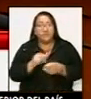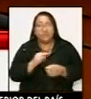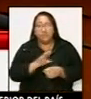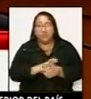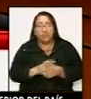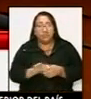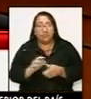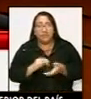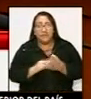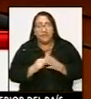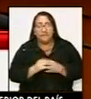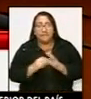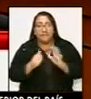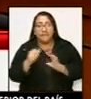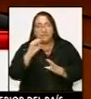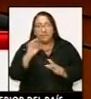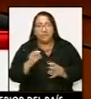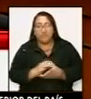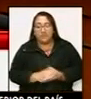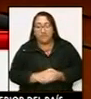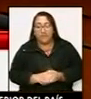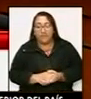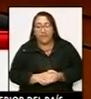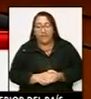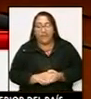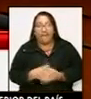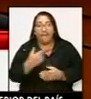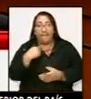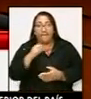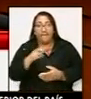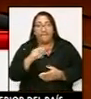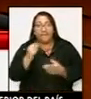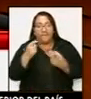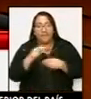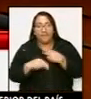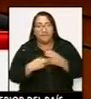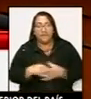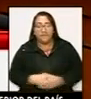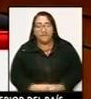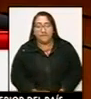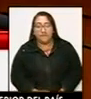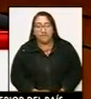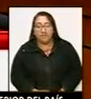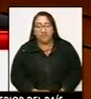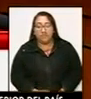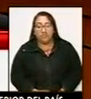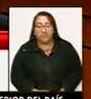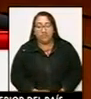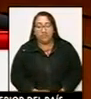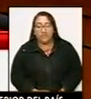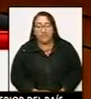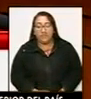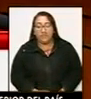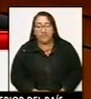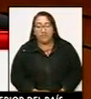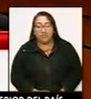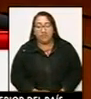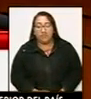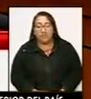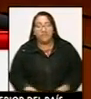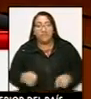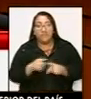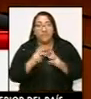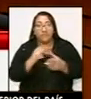presidente, el 6% que señala el acuerdo nacional. Ese es el problema, asunto de